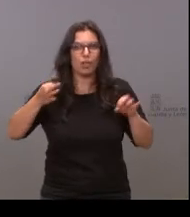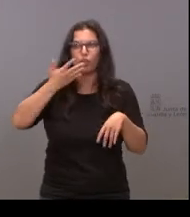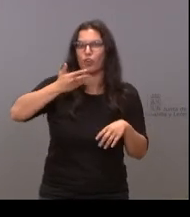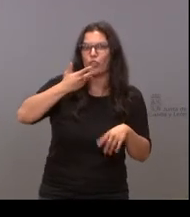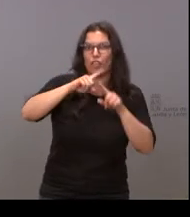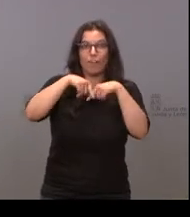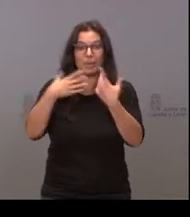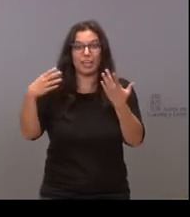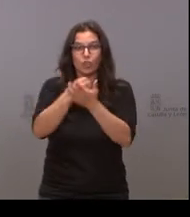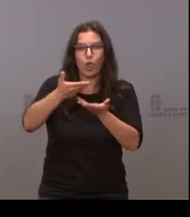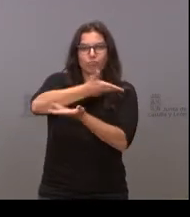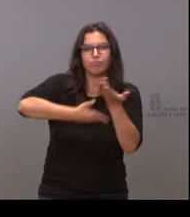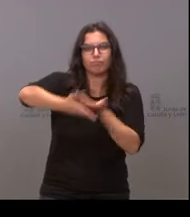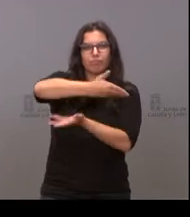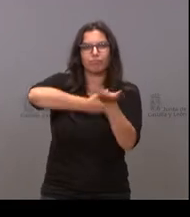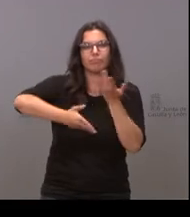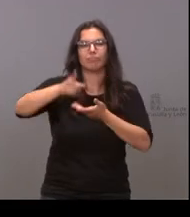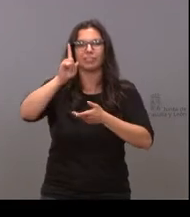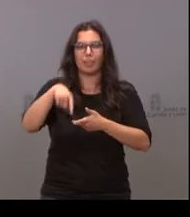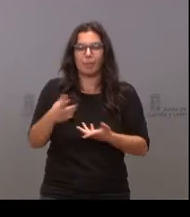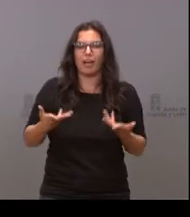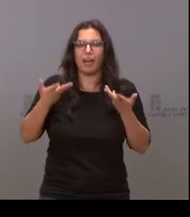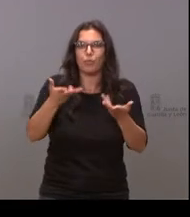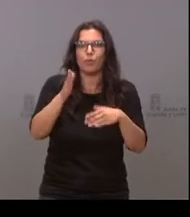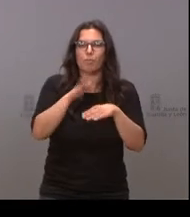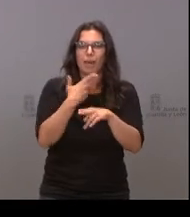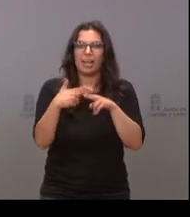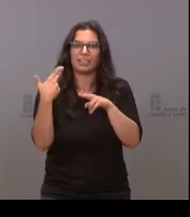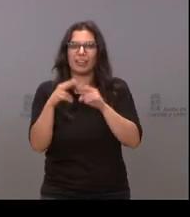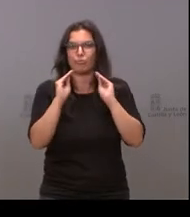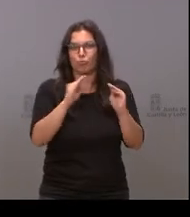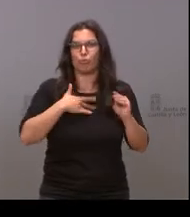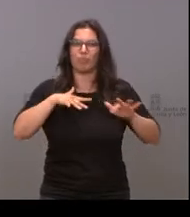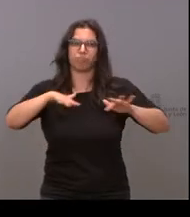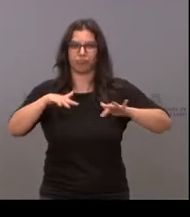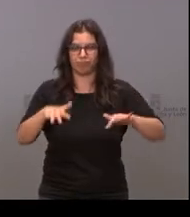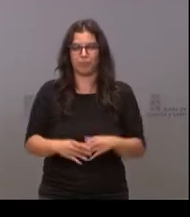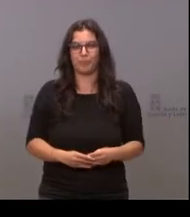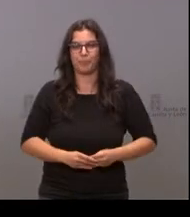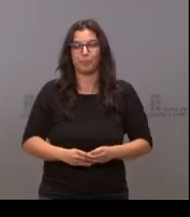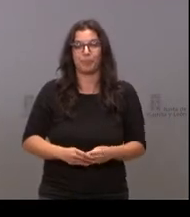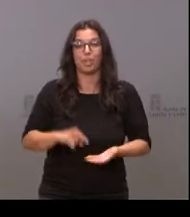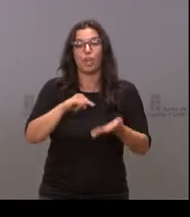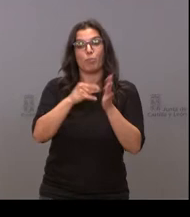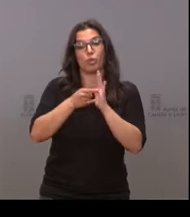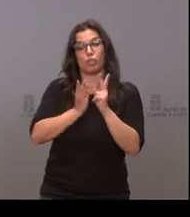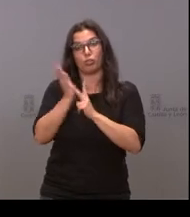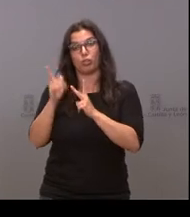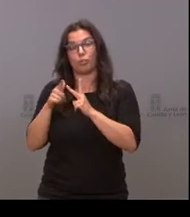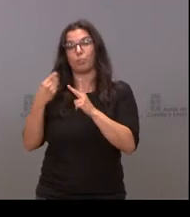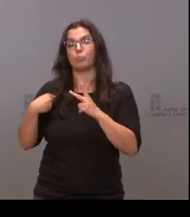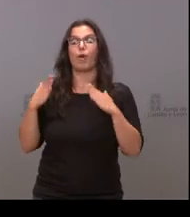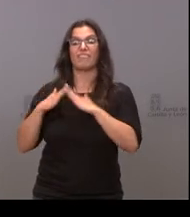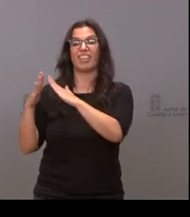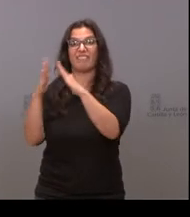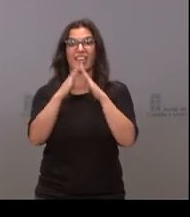familiares que también se impliquen en esa actividad que pueda desarrollar la persona y el proyecto viviendas en red y las